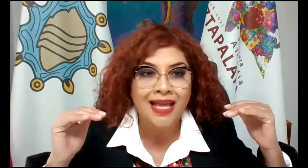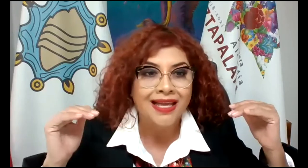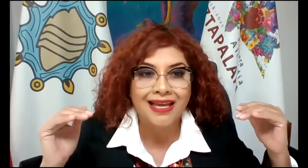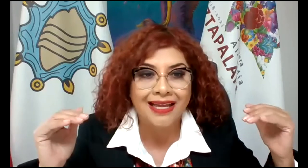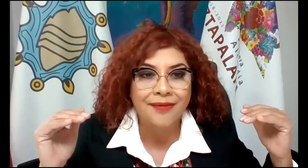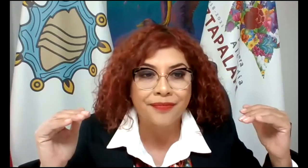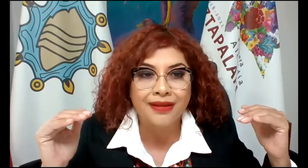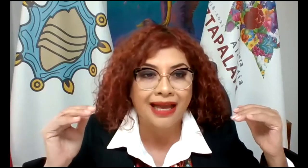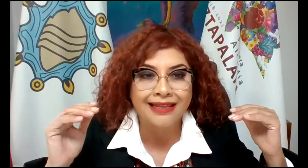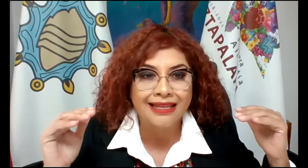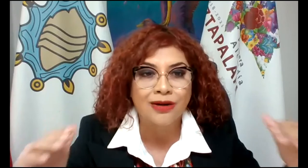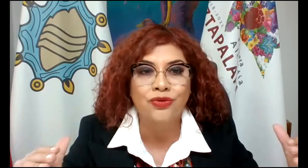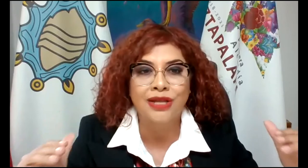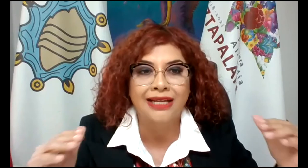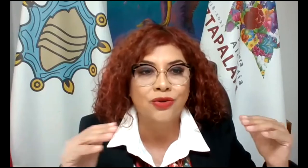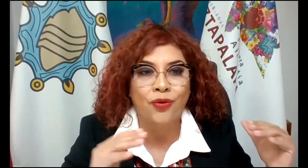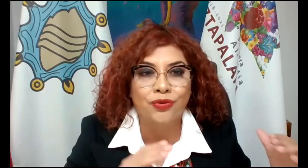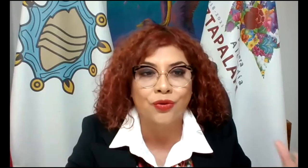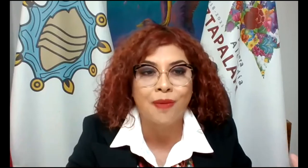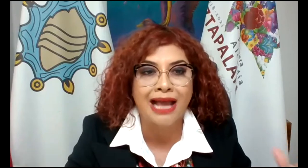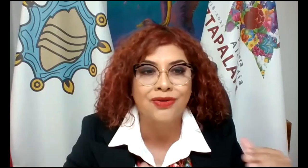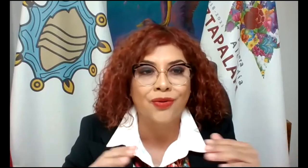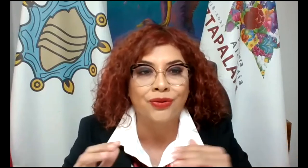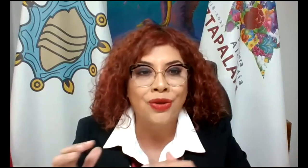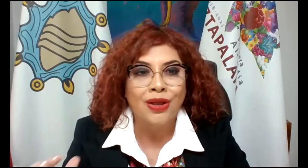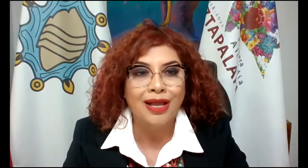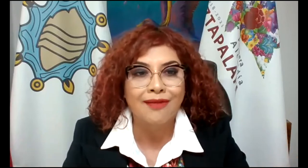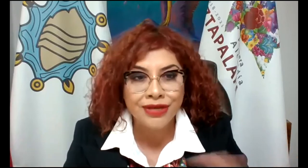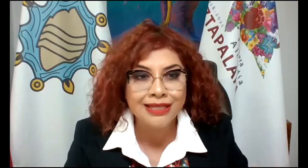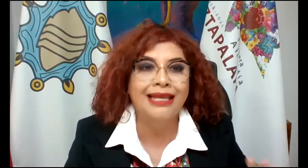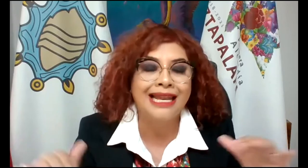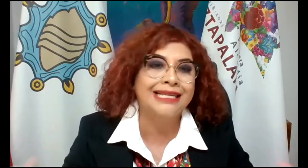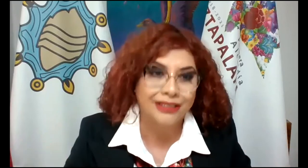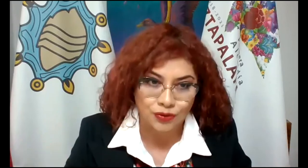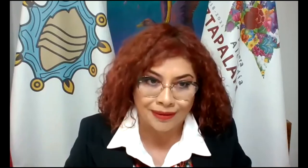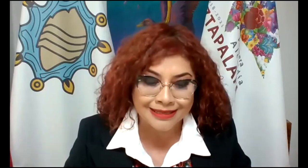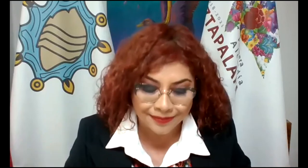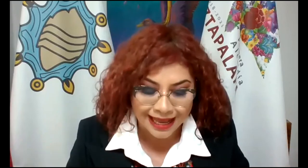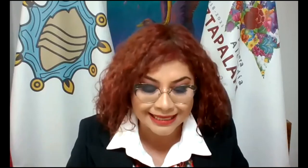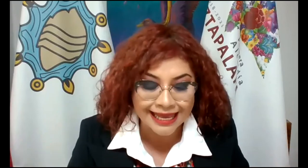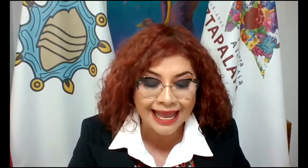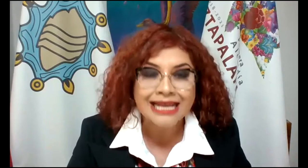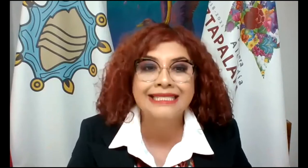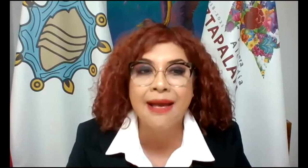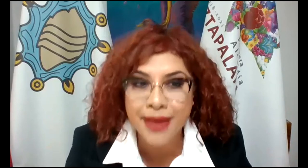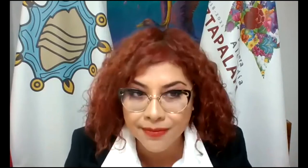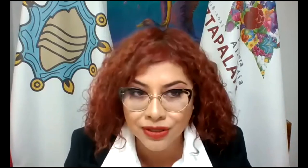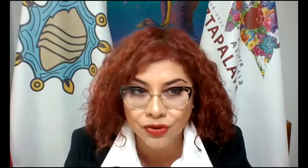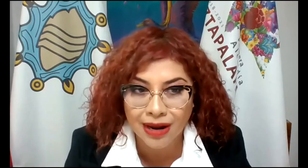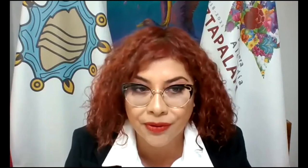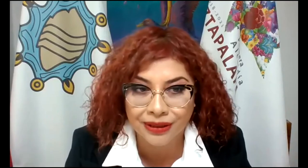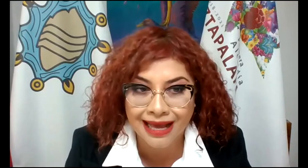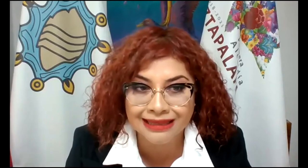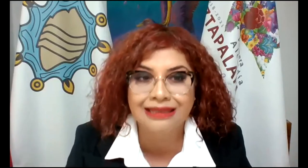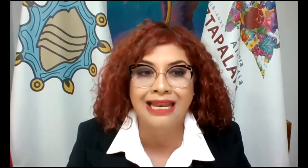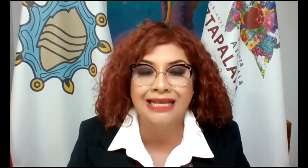desde atender los techos, los baños, en fin, y las techumbres. Así que sabemos que es